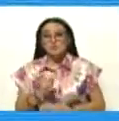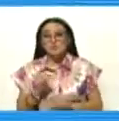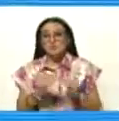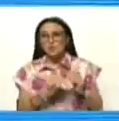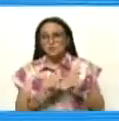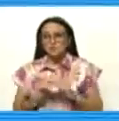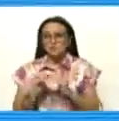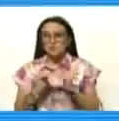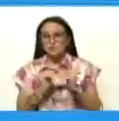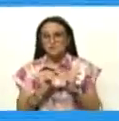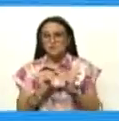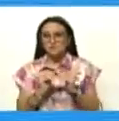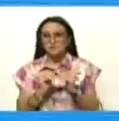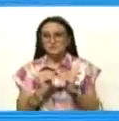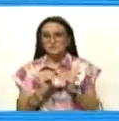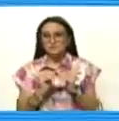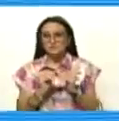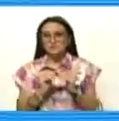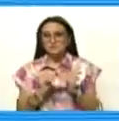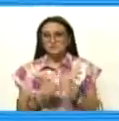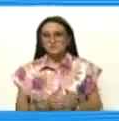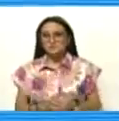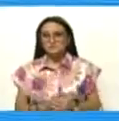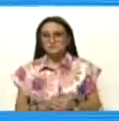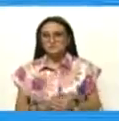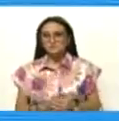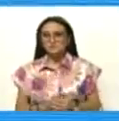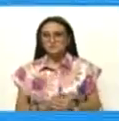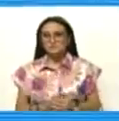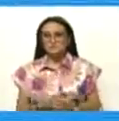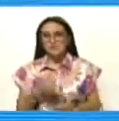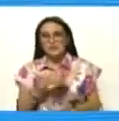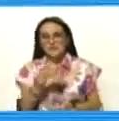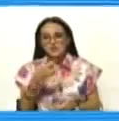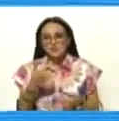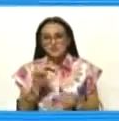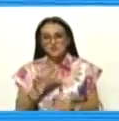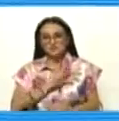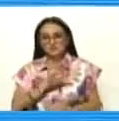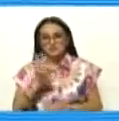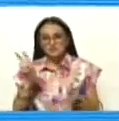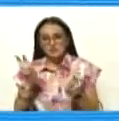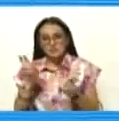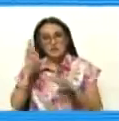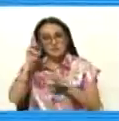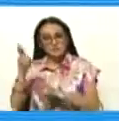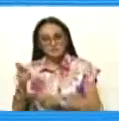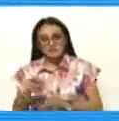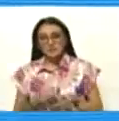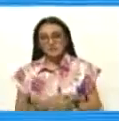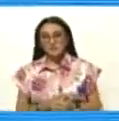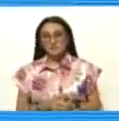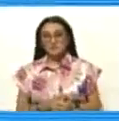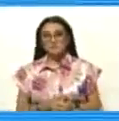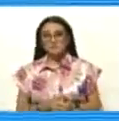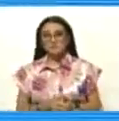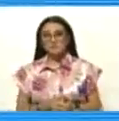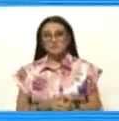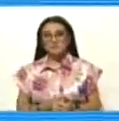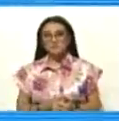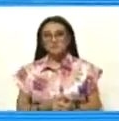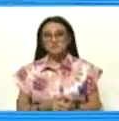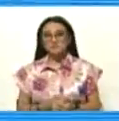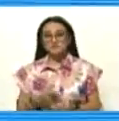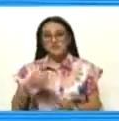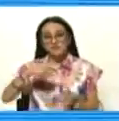iguales. No, no, al contrario. Cada quien tiene sus particularidades, las respetamos y nos debemos y debemos